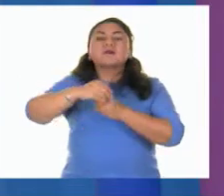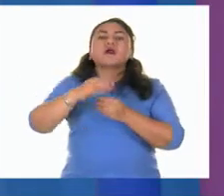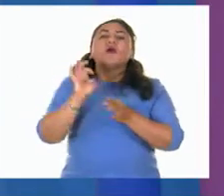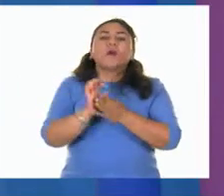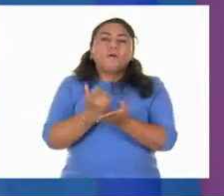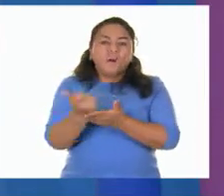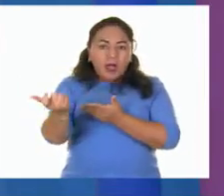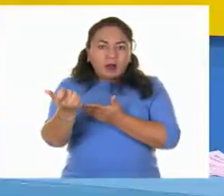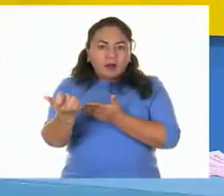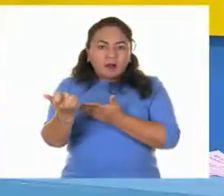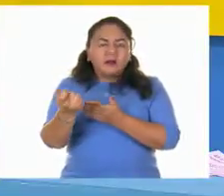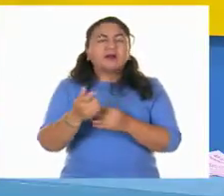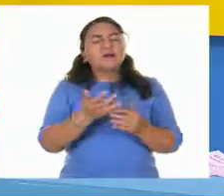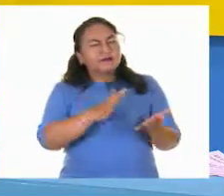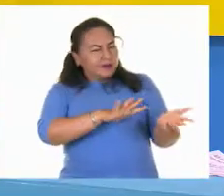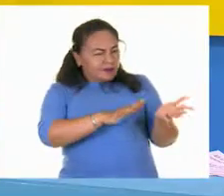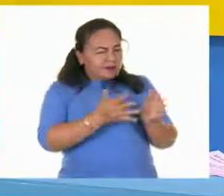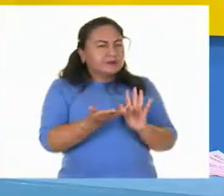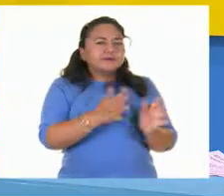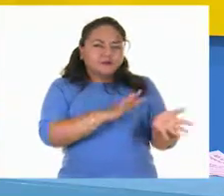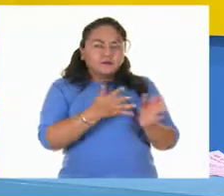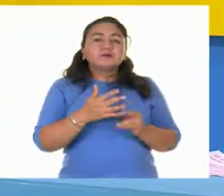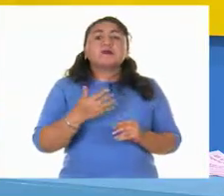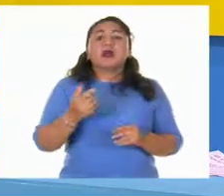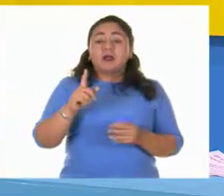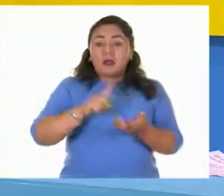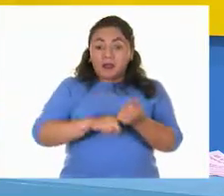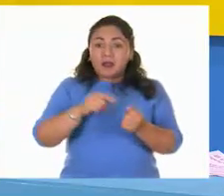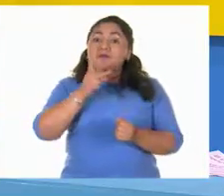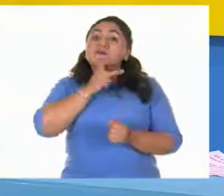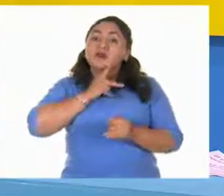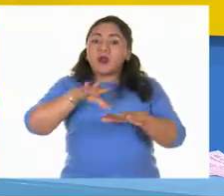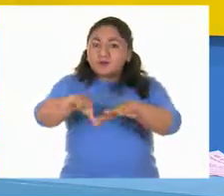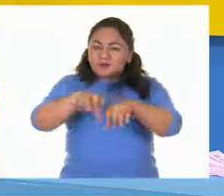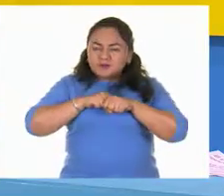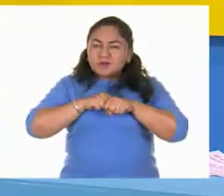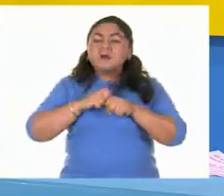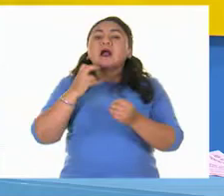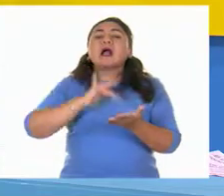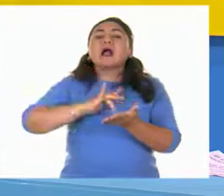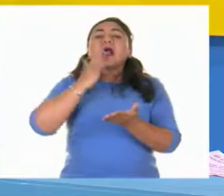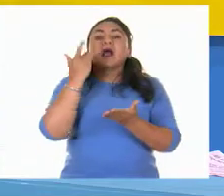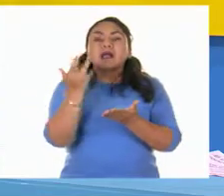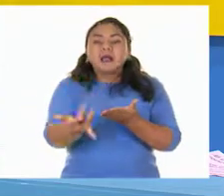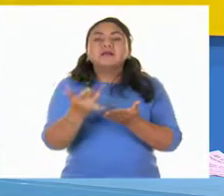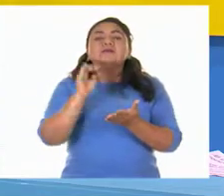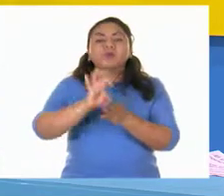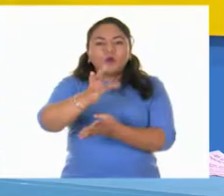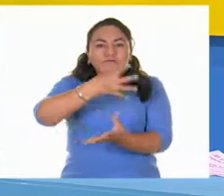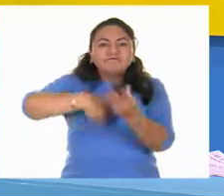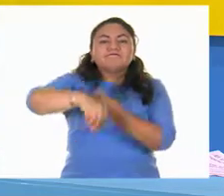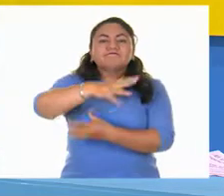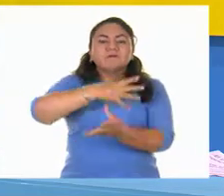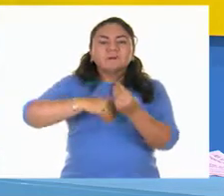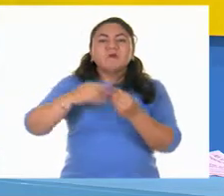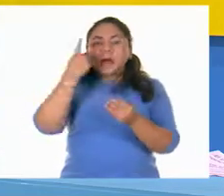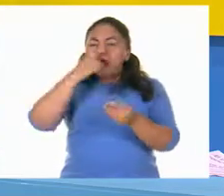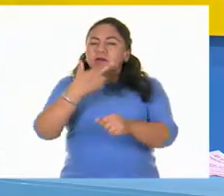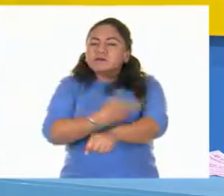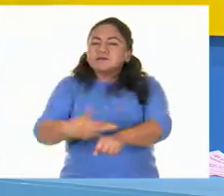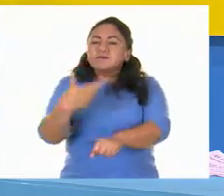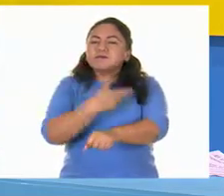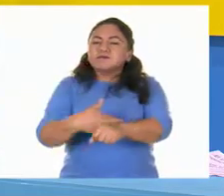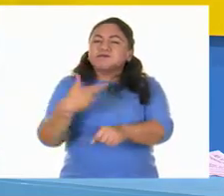un pago, ¿verdad? Algo así. En el caso de la expropiación petrolera, fue a través de la aplicación de herramientas legales que fue